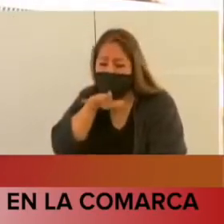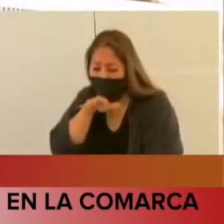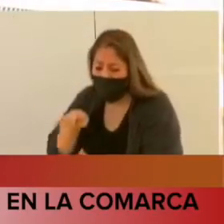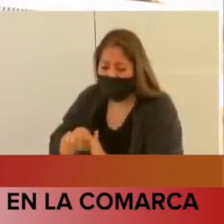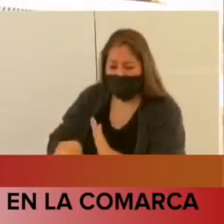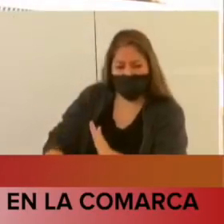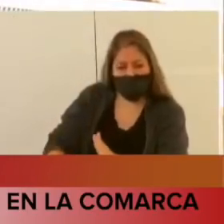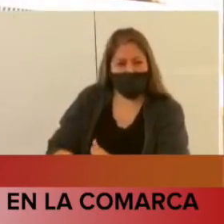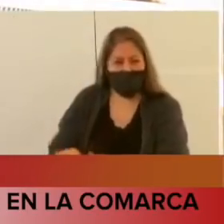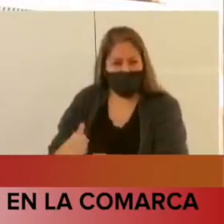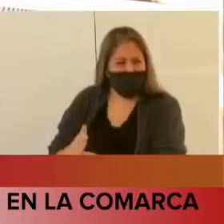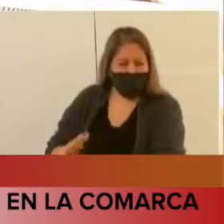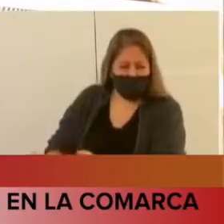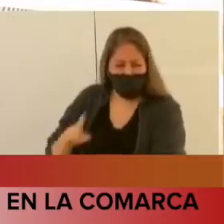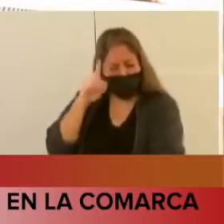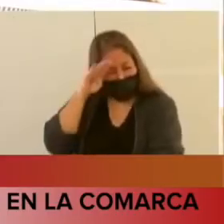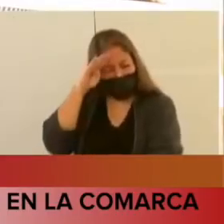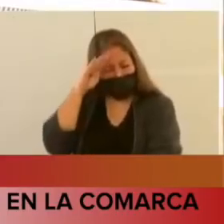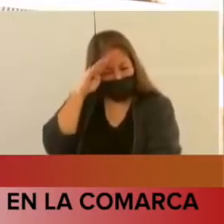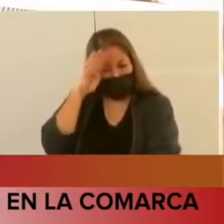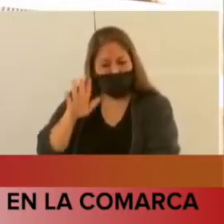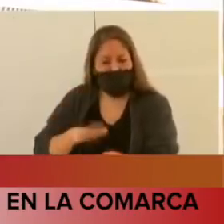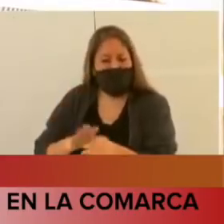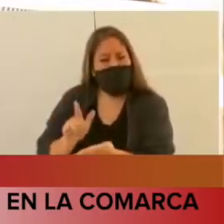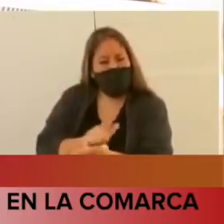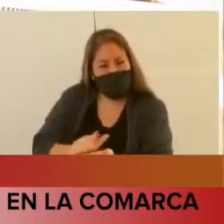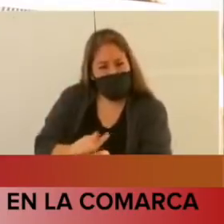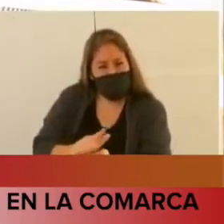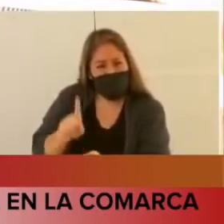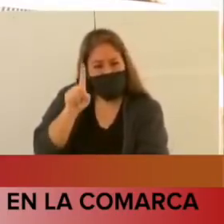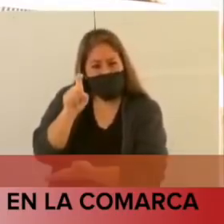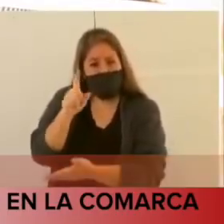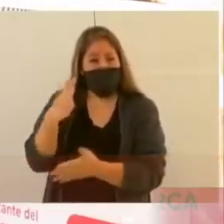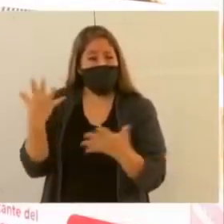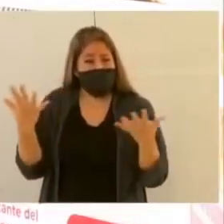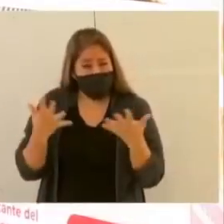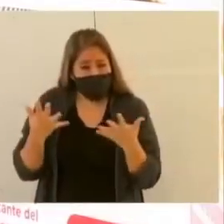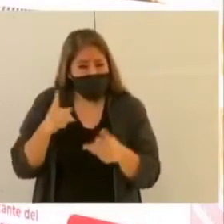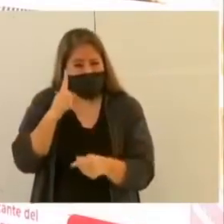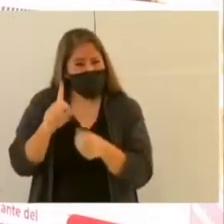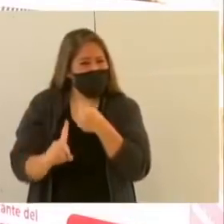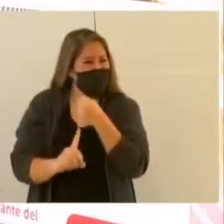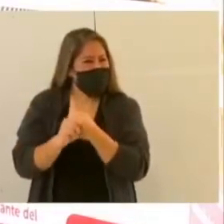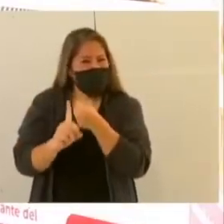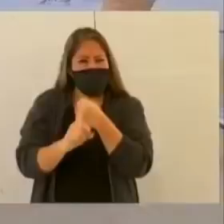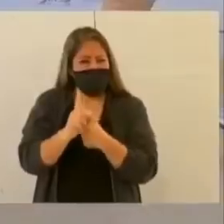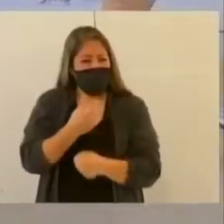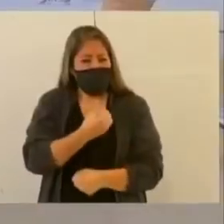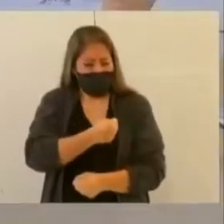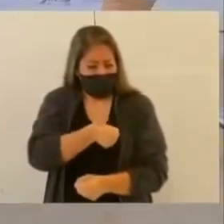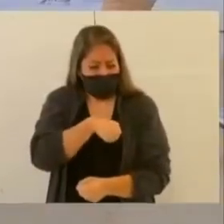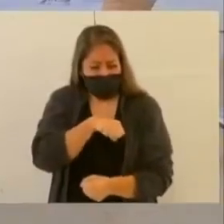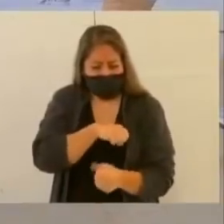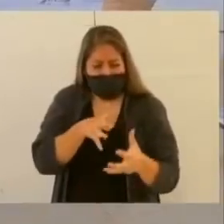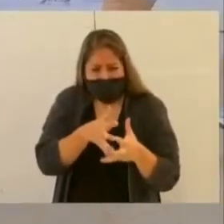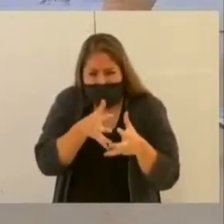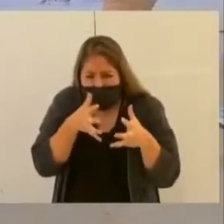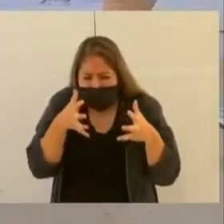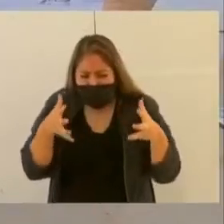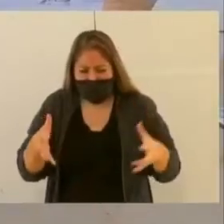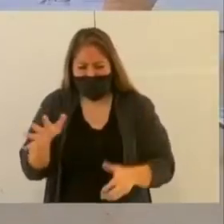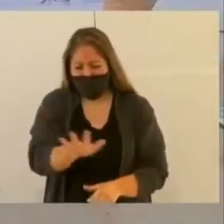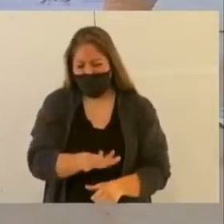arsénico principalmente, tiene otros contaminantes, flúor, pero ha sido un problema de salud importantísimo en la comarca